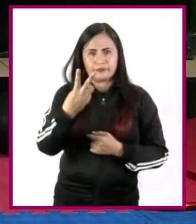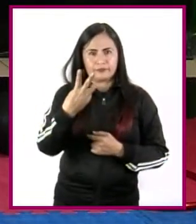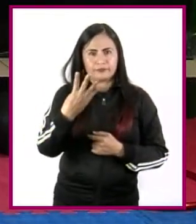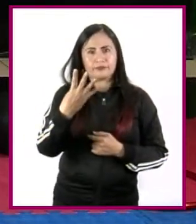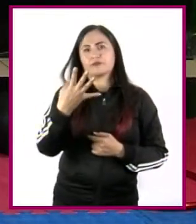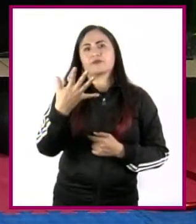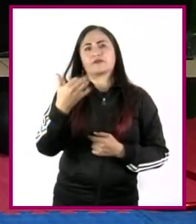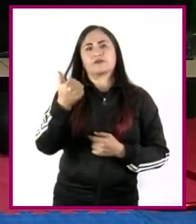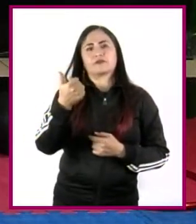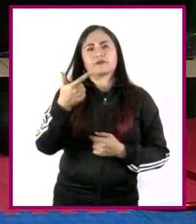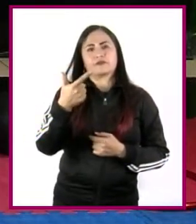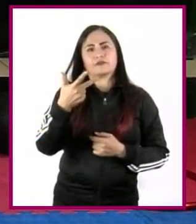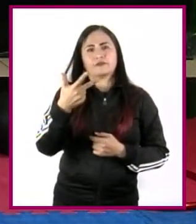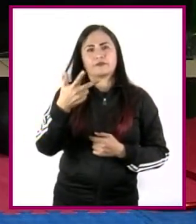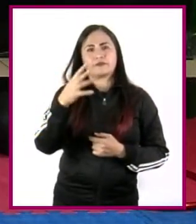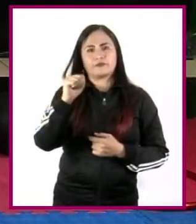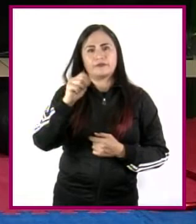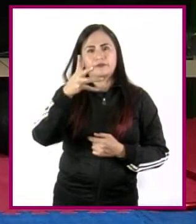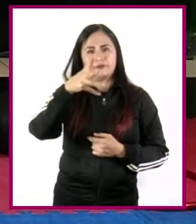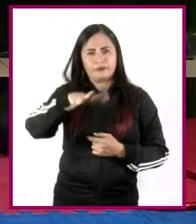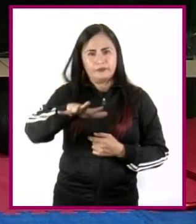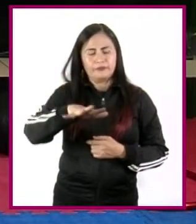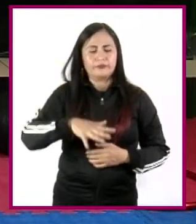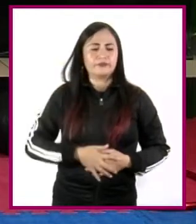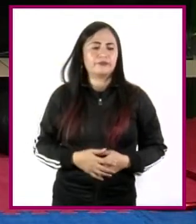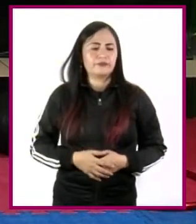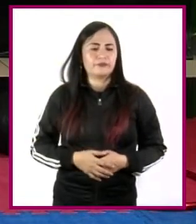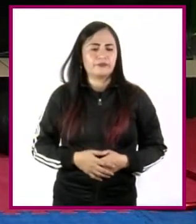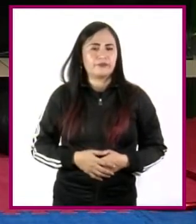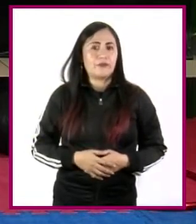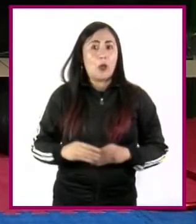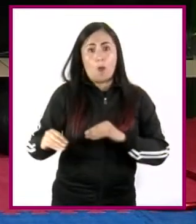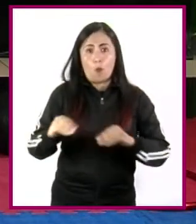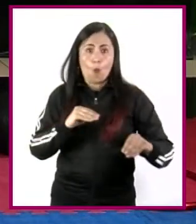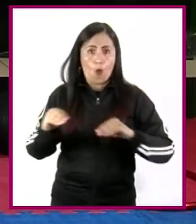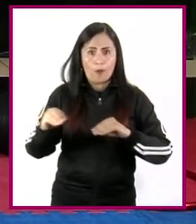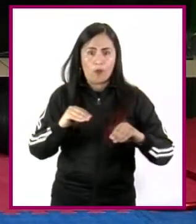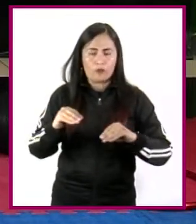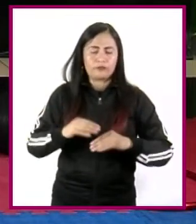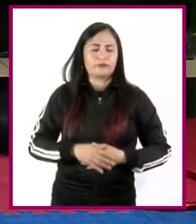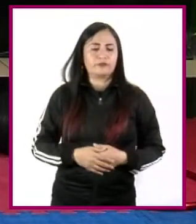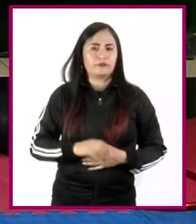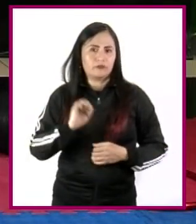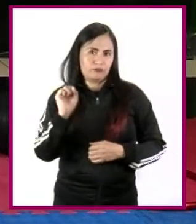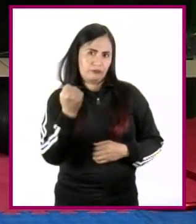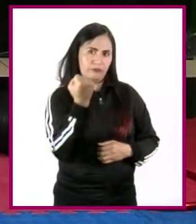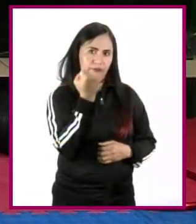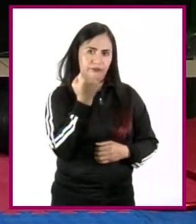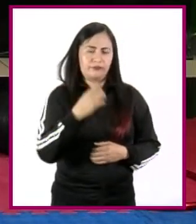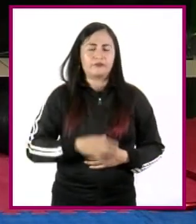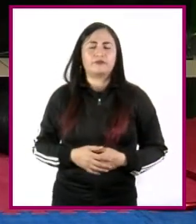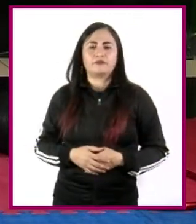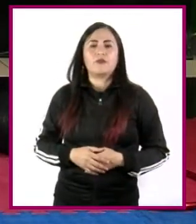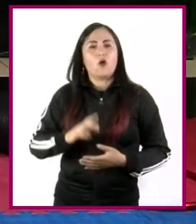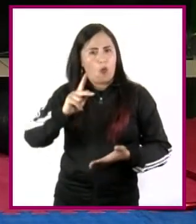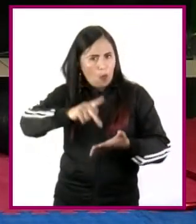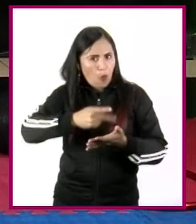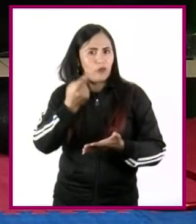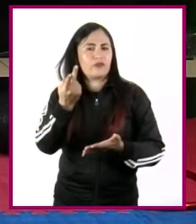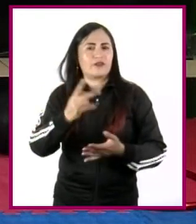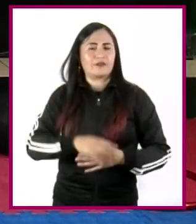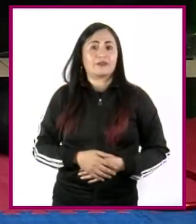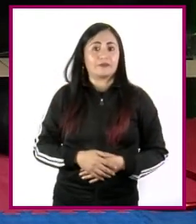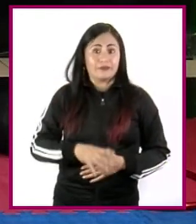5, 6, 7, 8, 9, 10. Me muevo, roto y vuelvo a tirar.